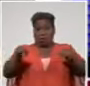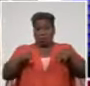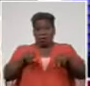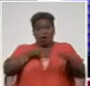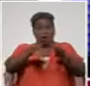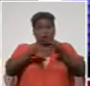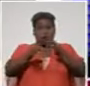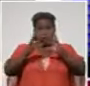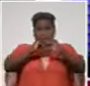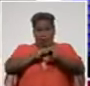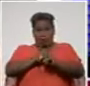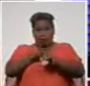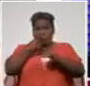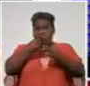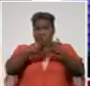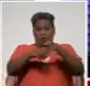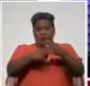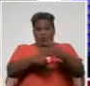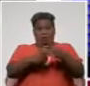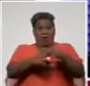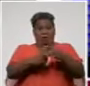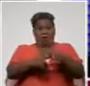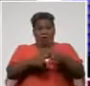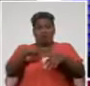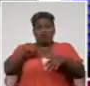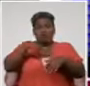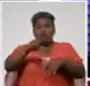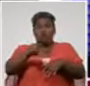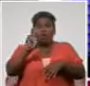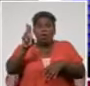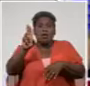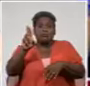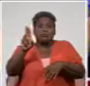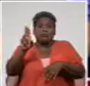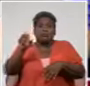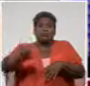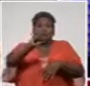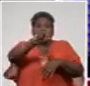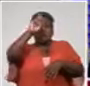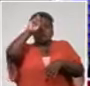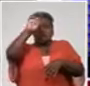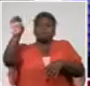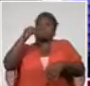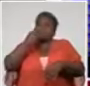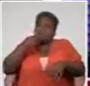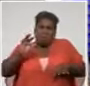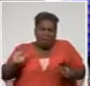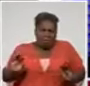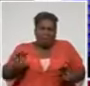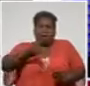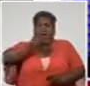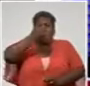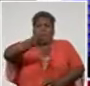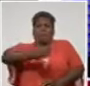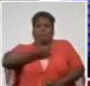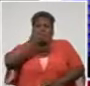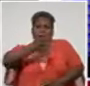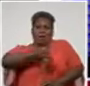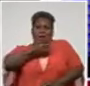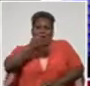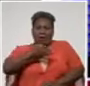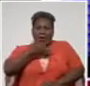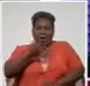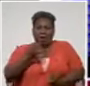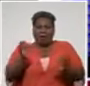decir, voy a salir porque voy al hospital. Son urgencias que se presentan en un momento determinado que hay que saber también explicarle y tener todas las razones y los motivos. Yo creo